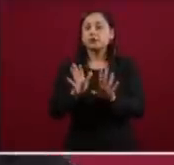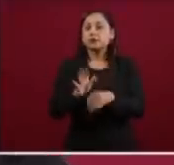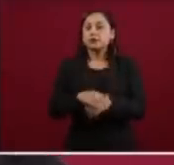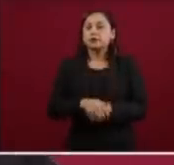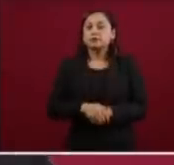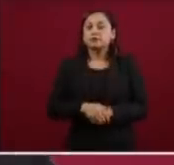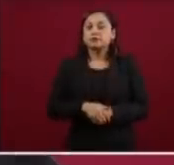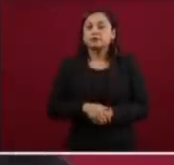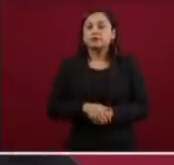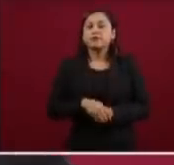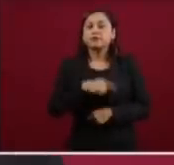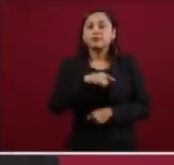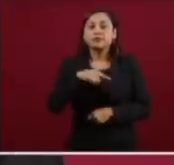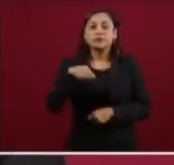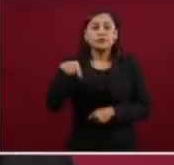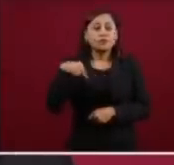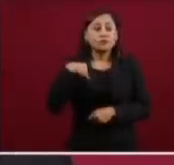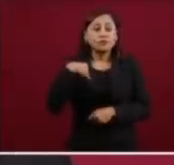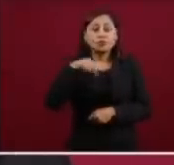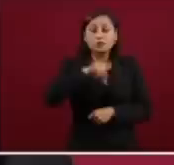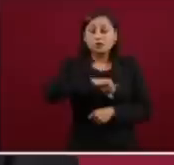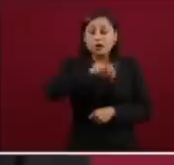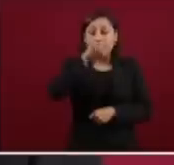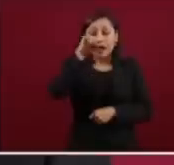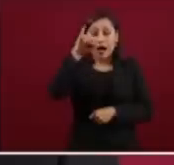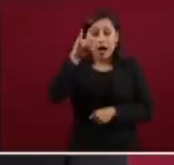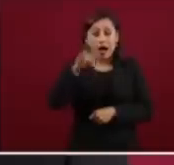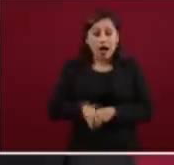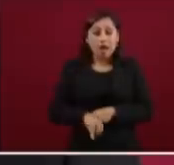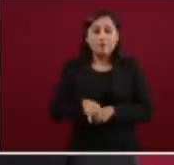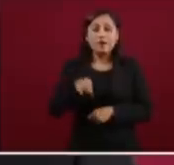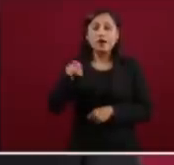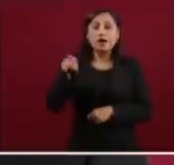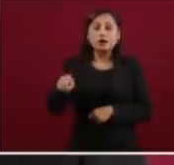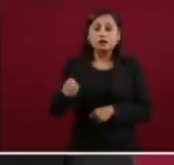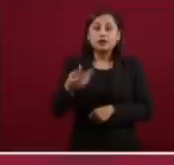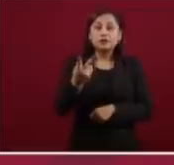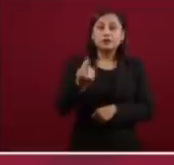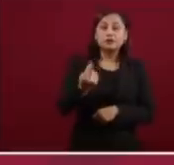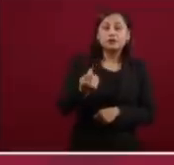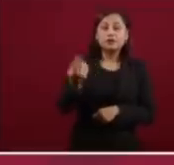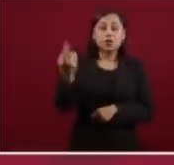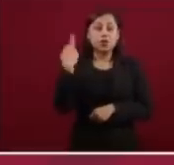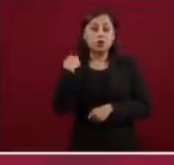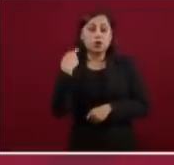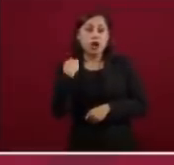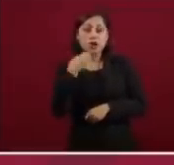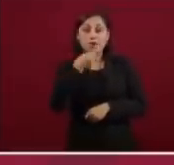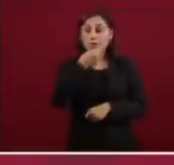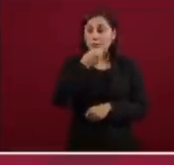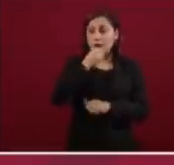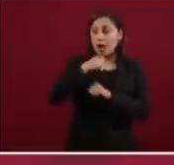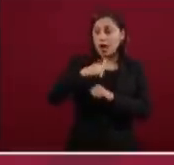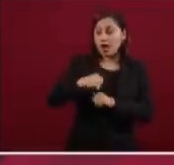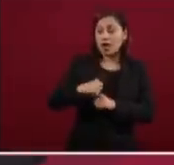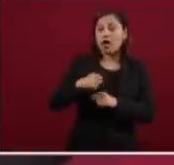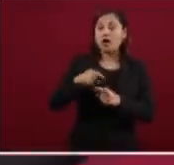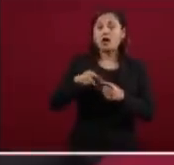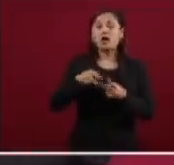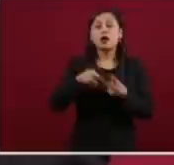y pedir que se despida a un conductor de radio a un conductor de televisión a un